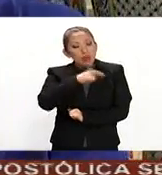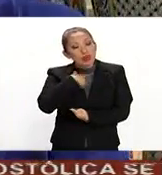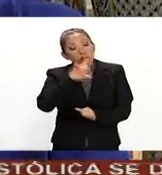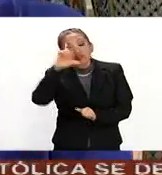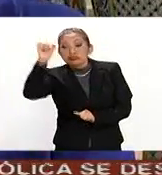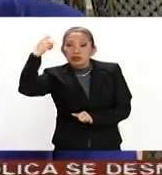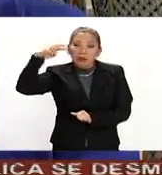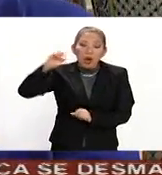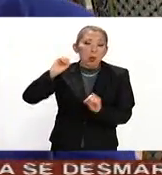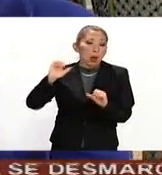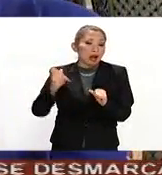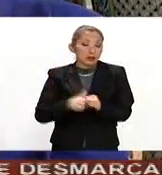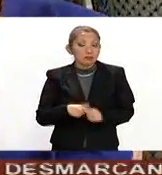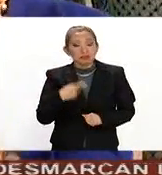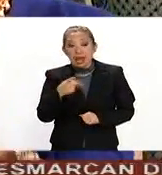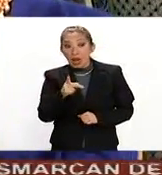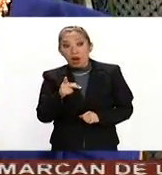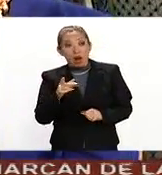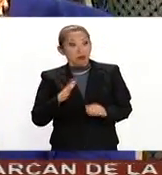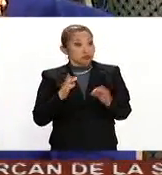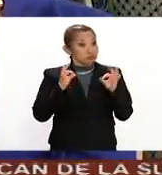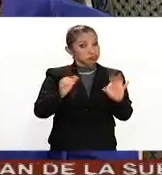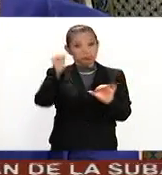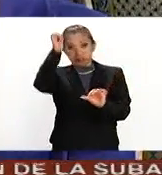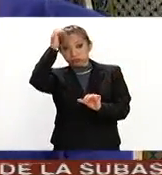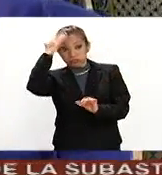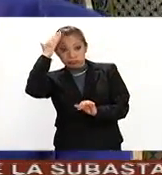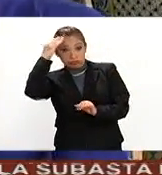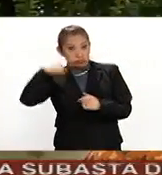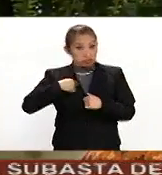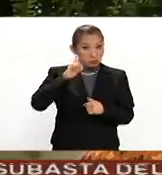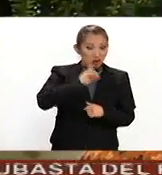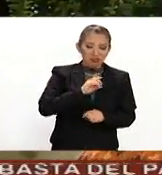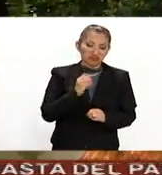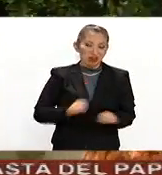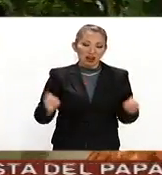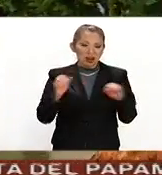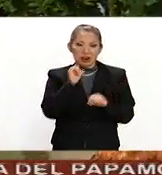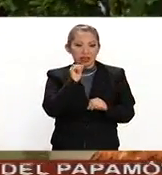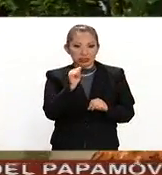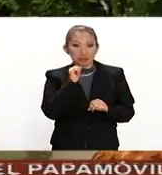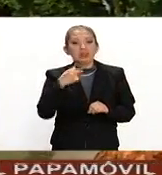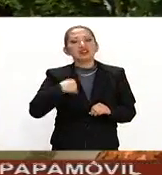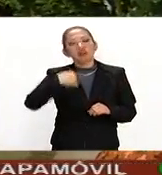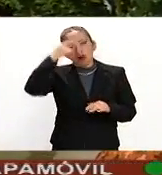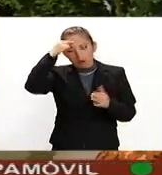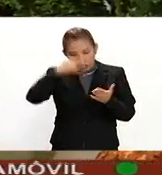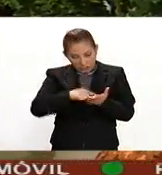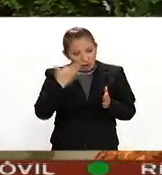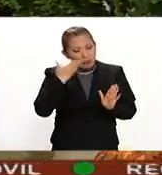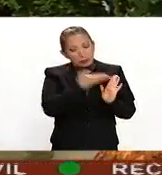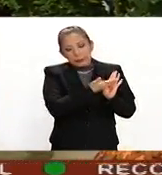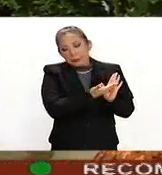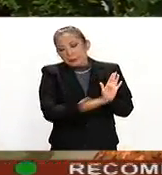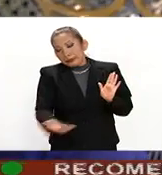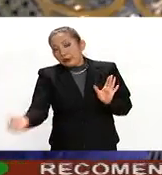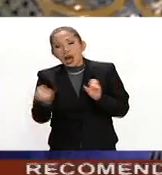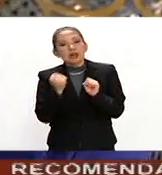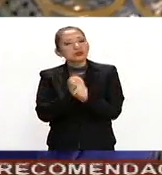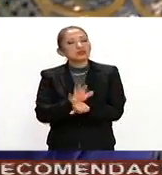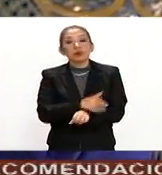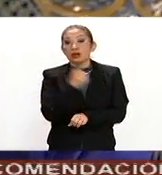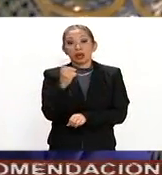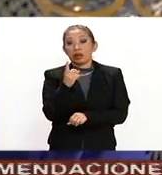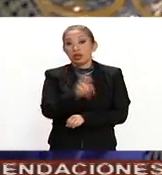salían de viaje o algo. Pero así como titulares no había mujeres. La verdad, yo sí creo haber durado tanto